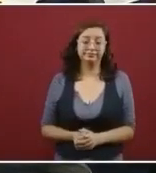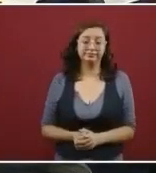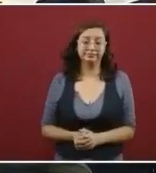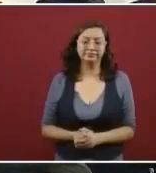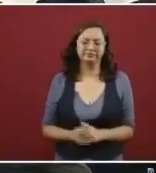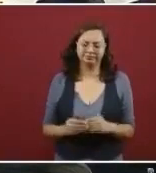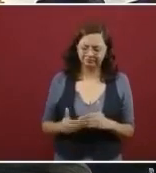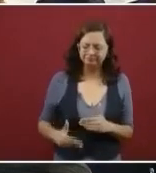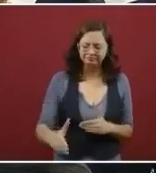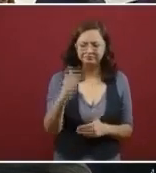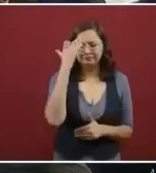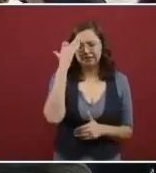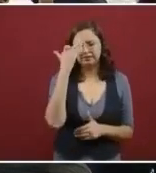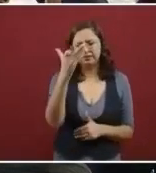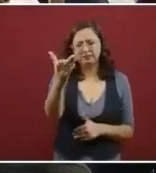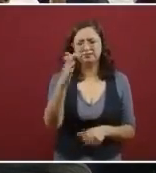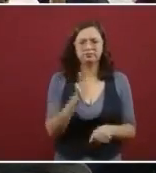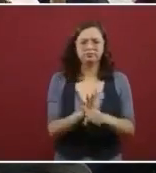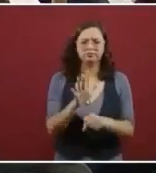hay tiempo todavía.